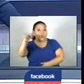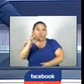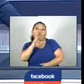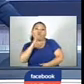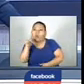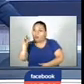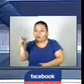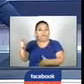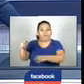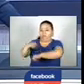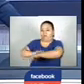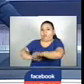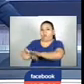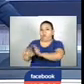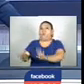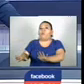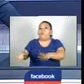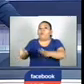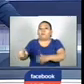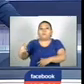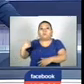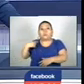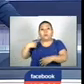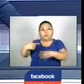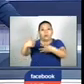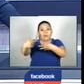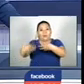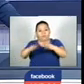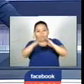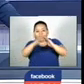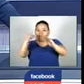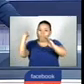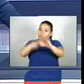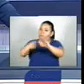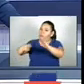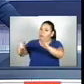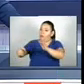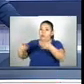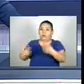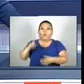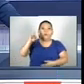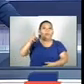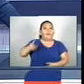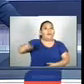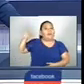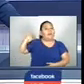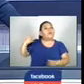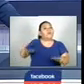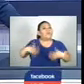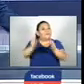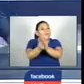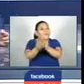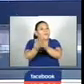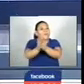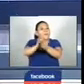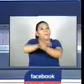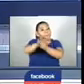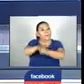queda. Recordemos que esta medida tiene aproximadamente ya un año de estar vigente por la pandemia de la COVID-19.